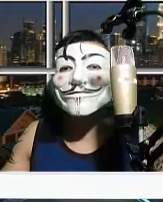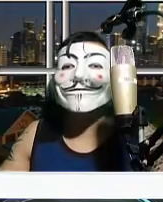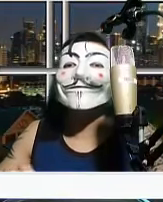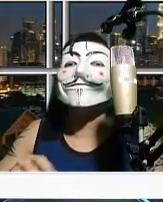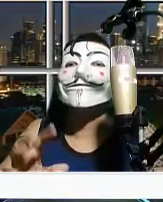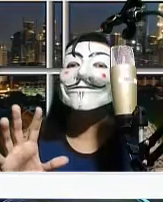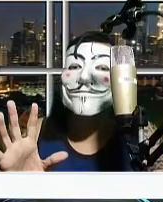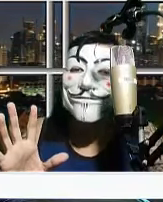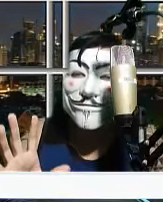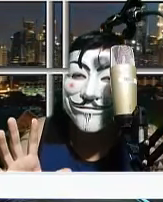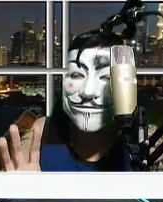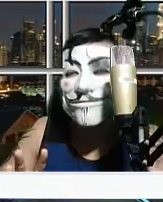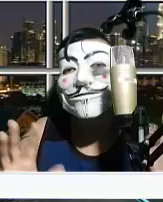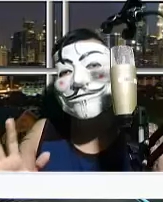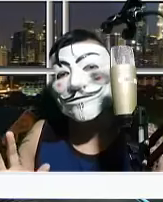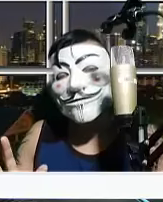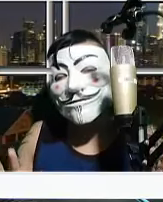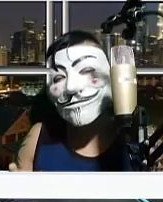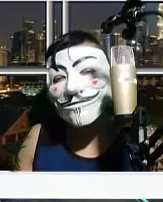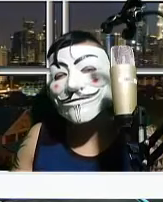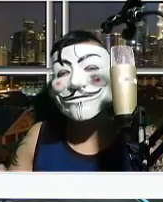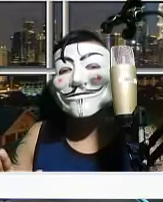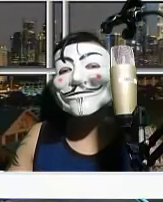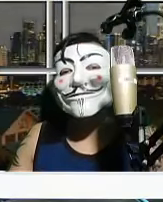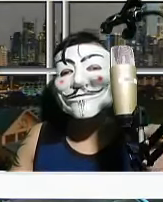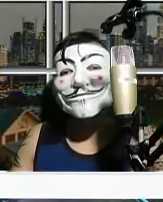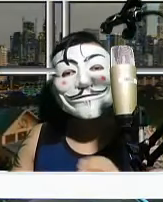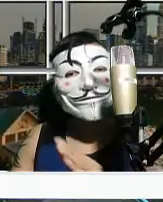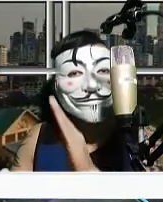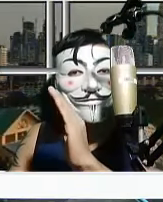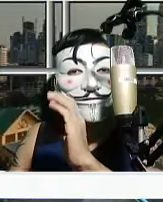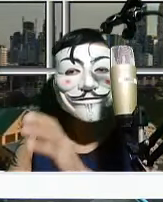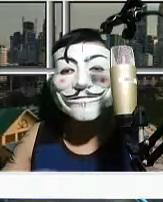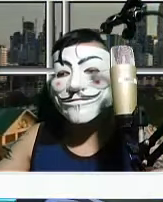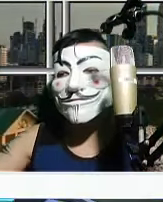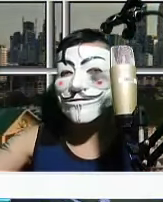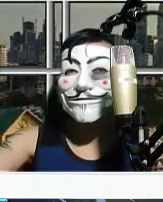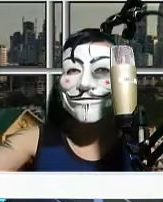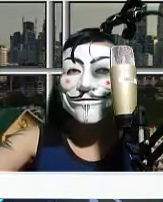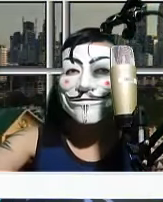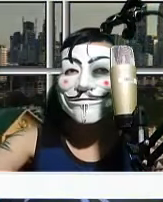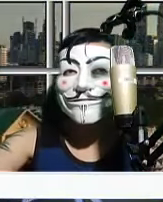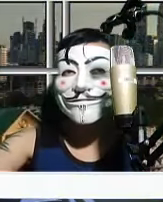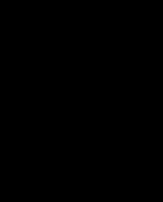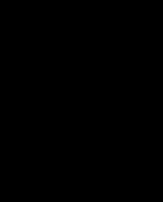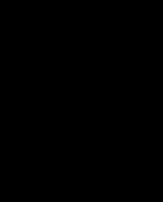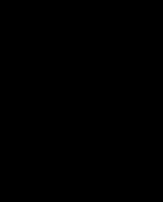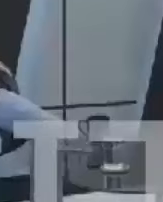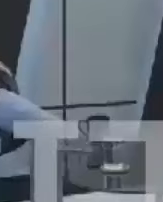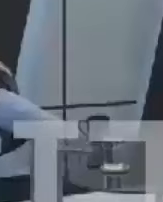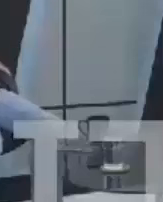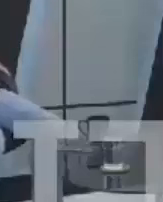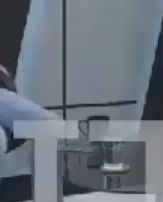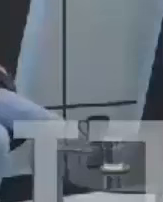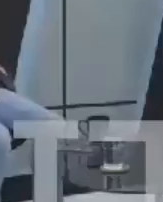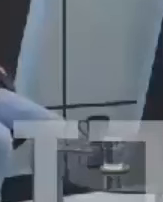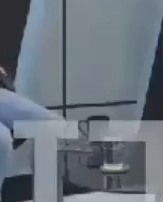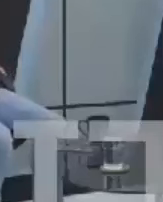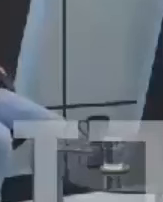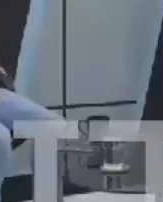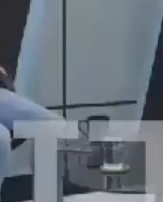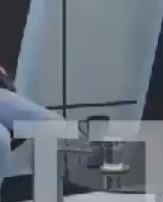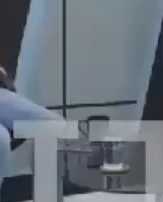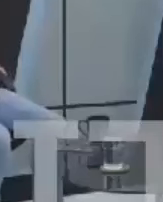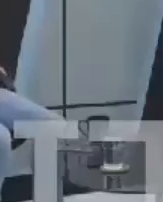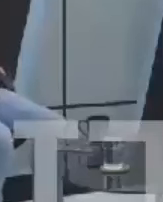n no las manipula para decir de que él está subiendo en popularidad al presidente es que